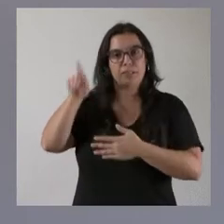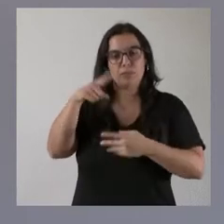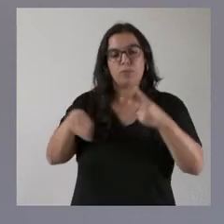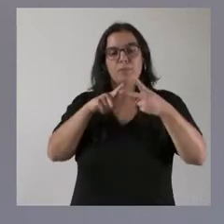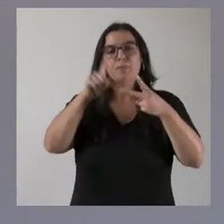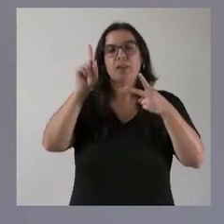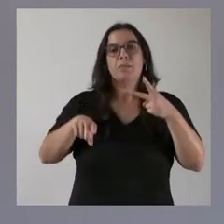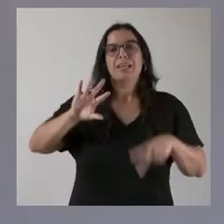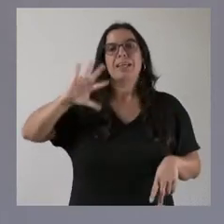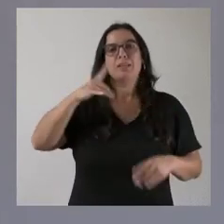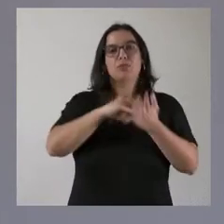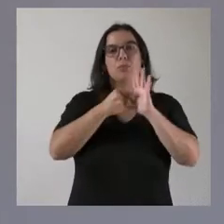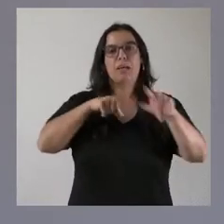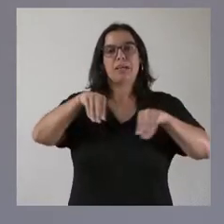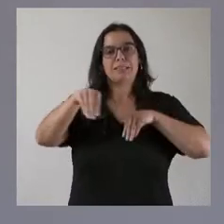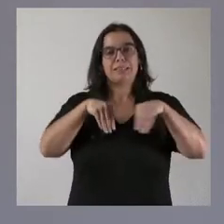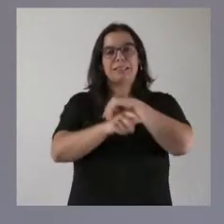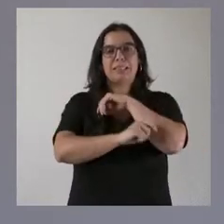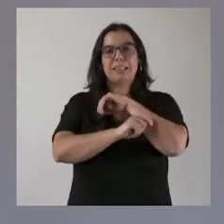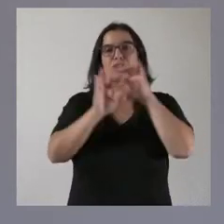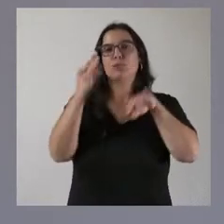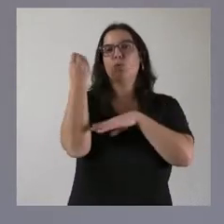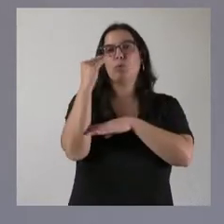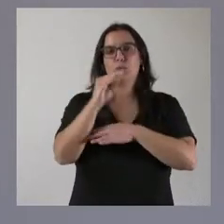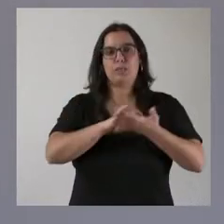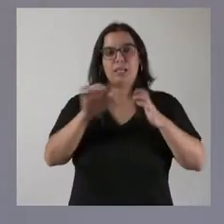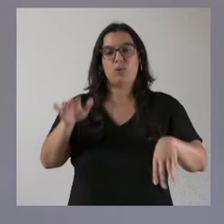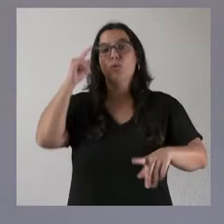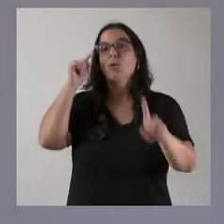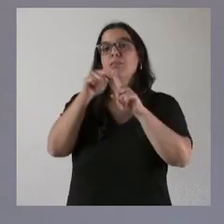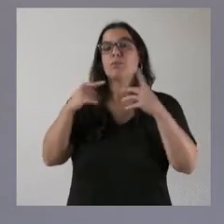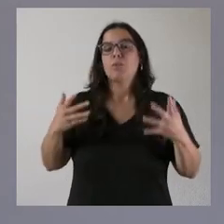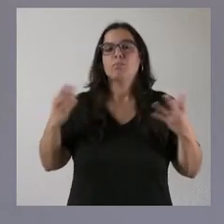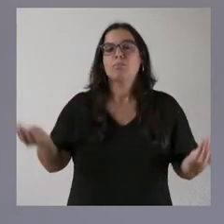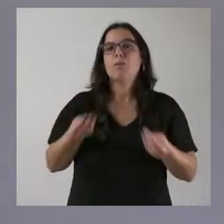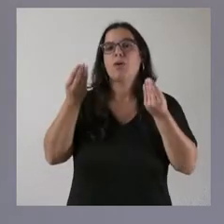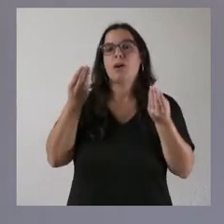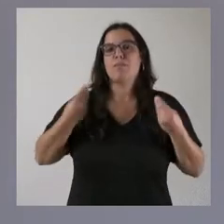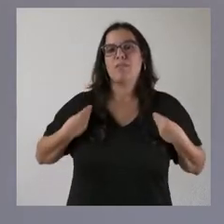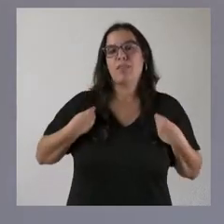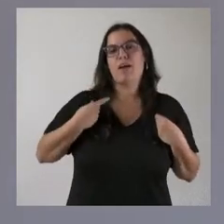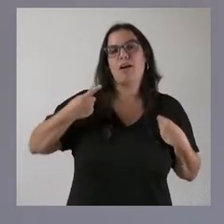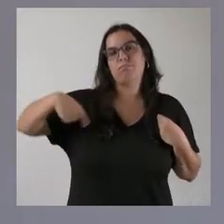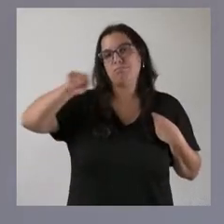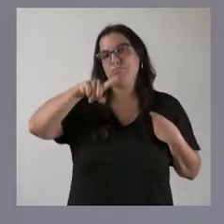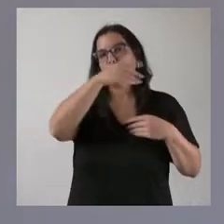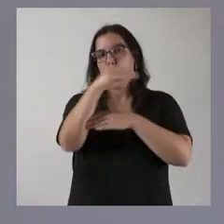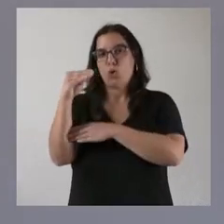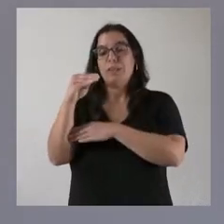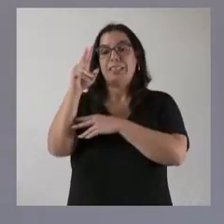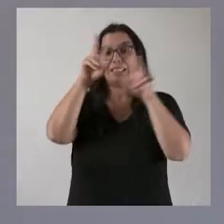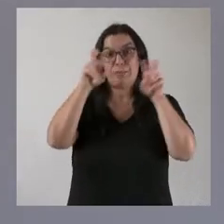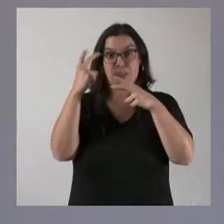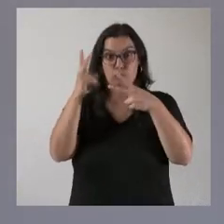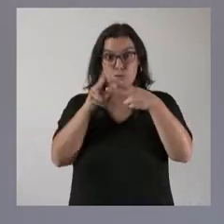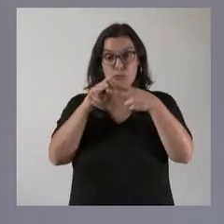plan estratégico de juventud en Castilla y León con el objetivo de mejorar la vida de nuestros jóvenes o es otro asuntos la